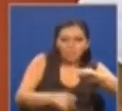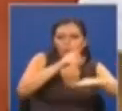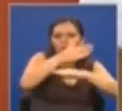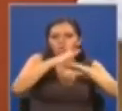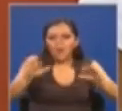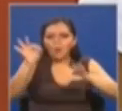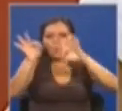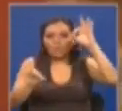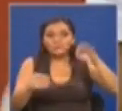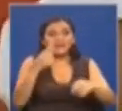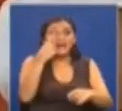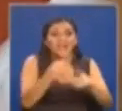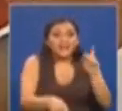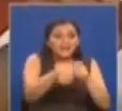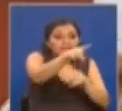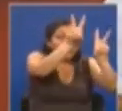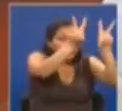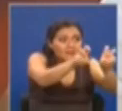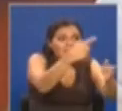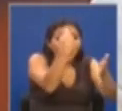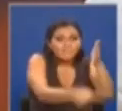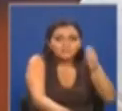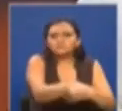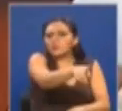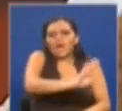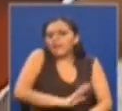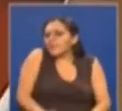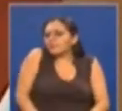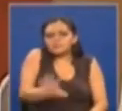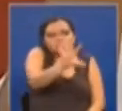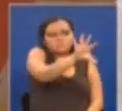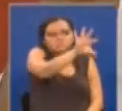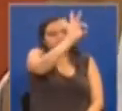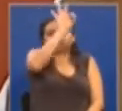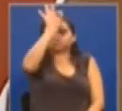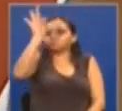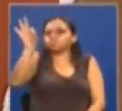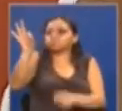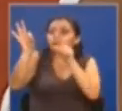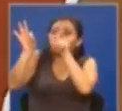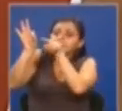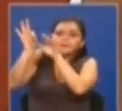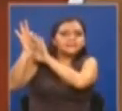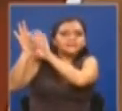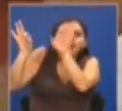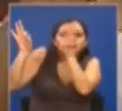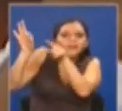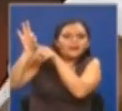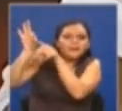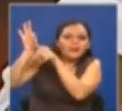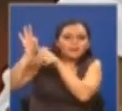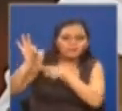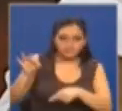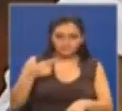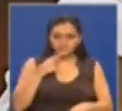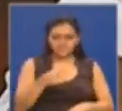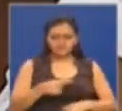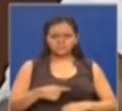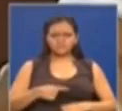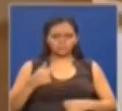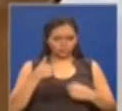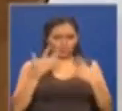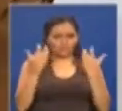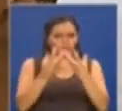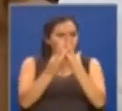etc. Pero el delito, lo que ocurrió, eso está más que demostrado. ¿Ya? Es inaceptable que se quiera hacer aparecer